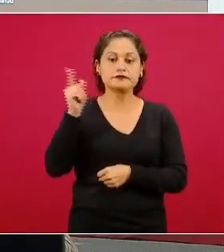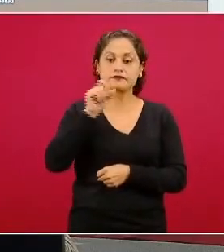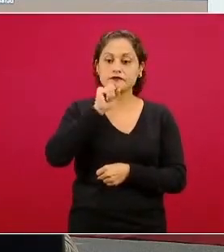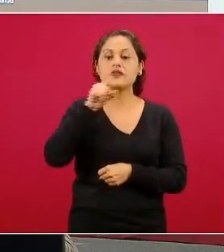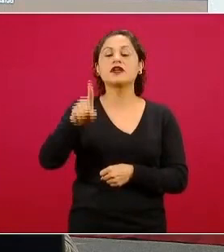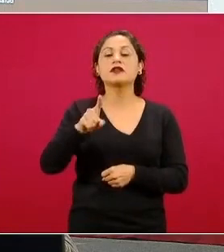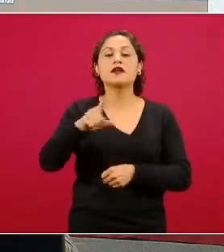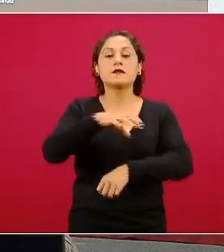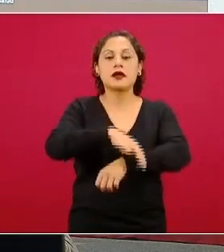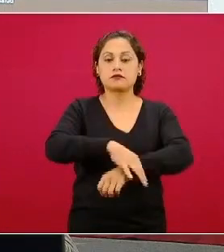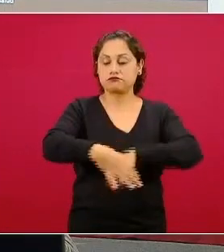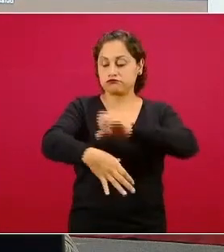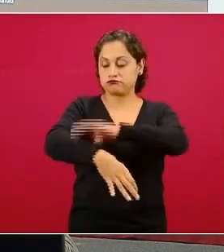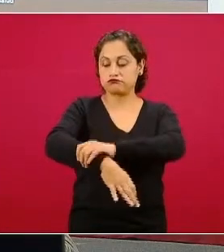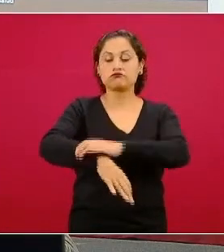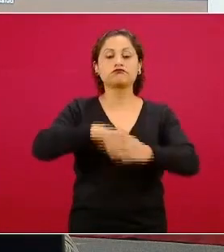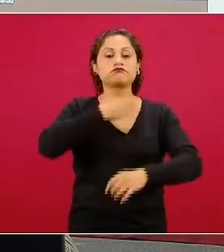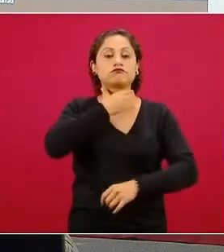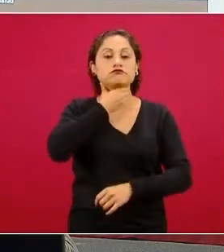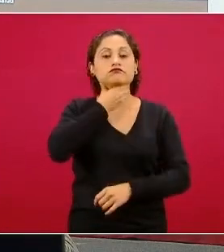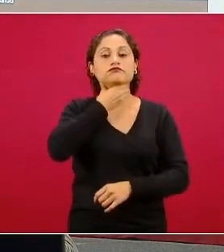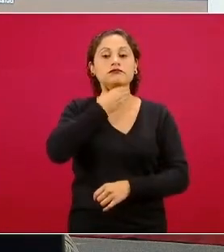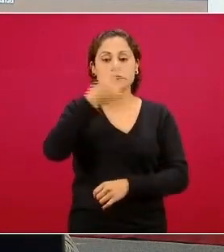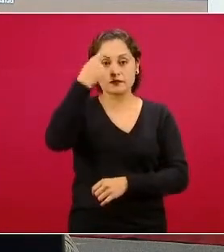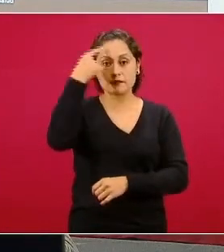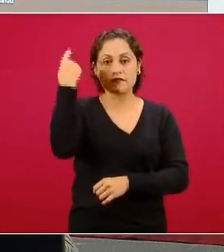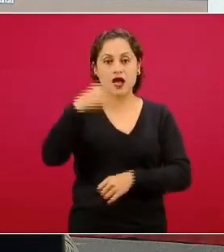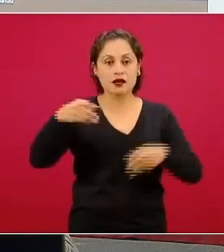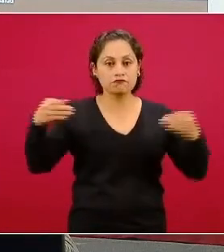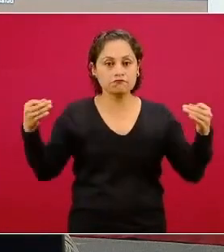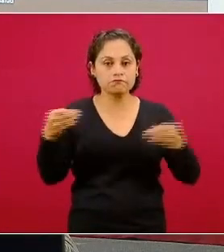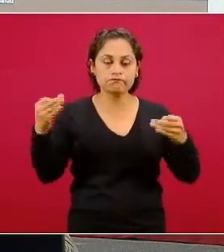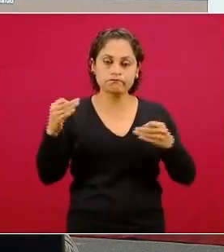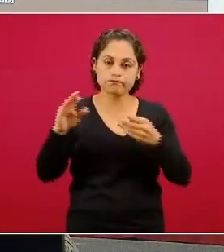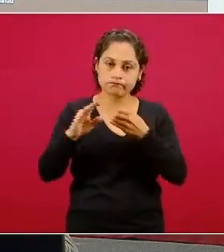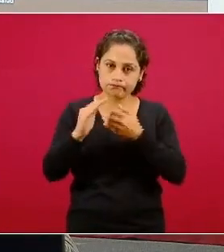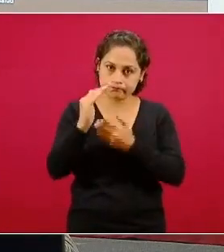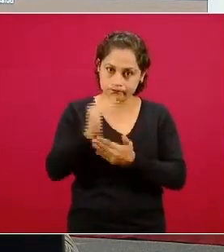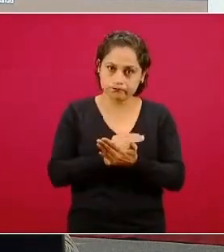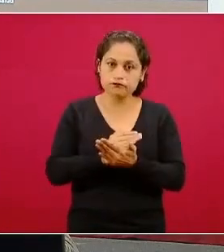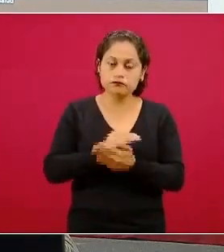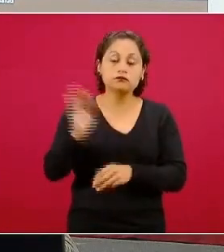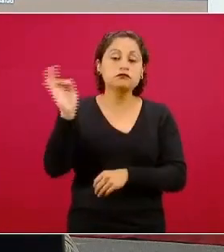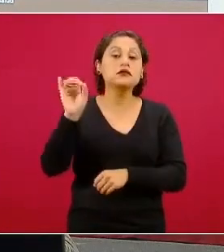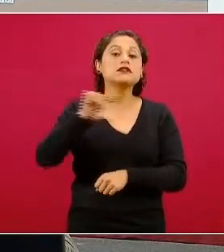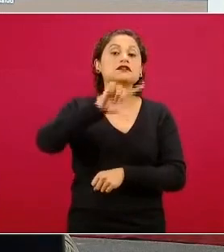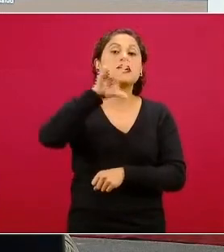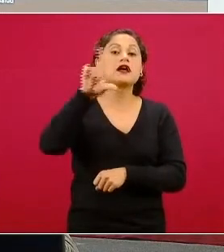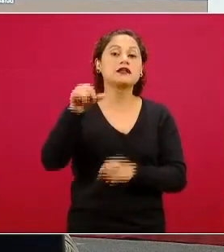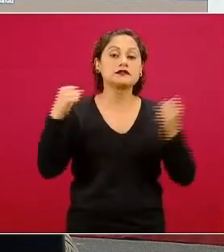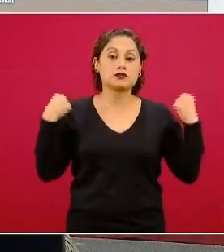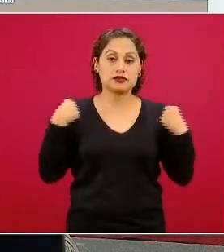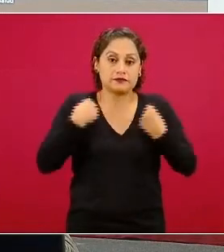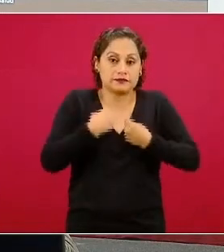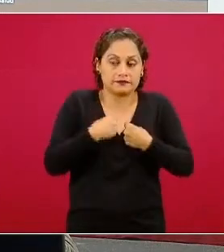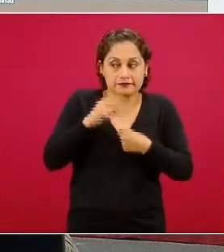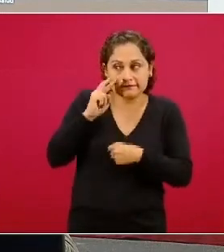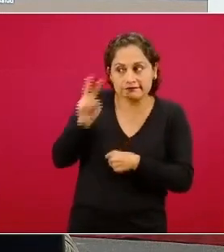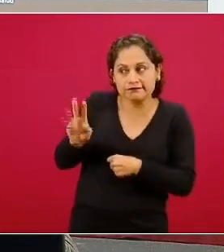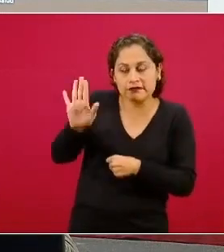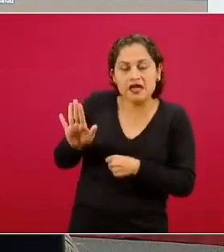de invierno, un poco más protegida contra el frío. Quizá más adelante le pondremos una chamarrita porque todavía la veo muy